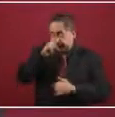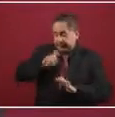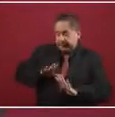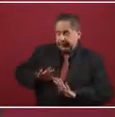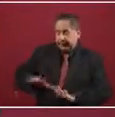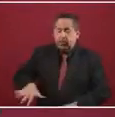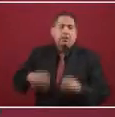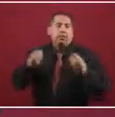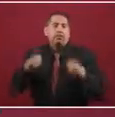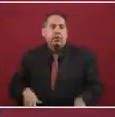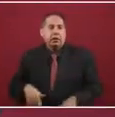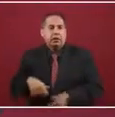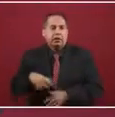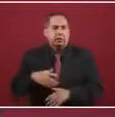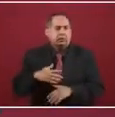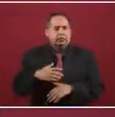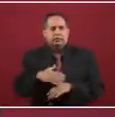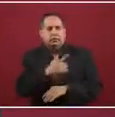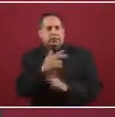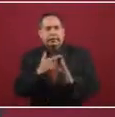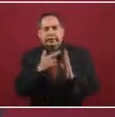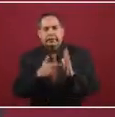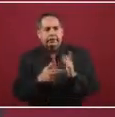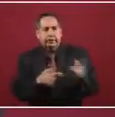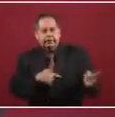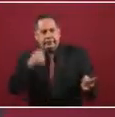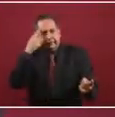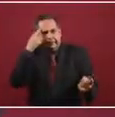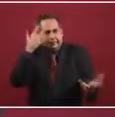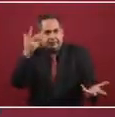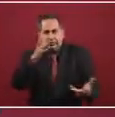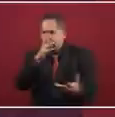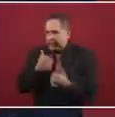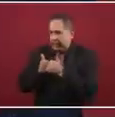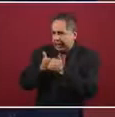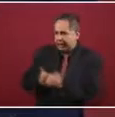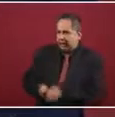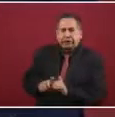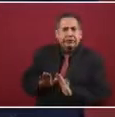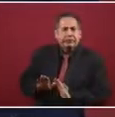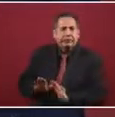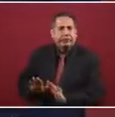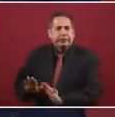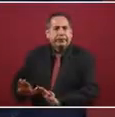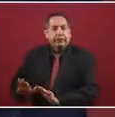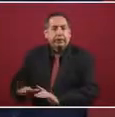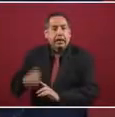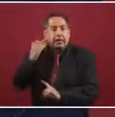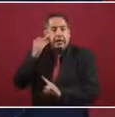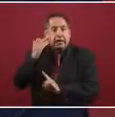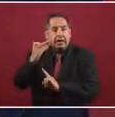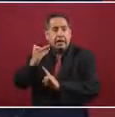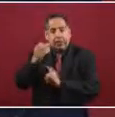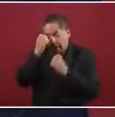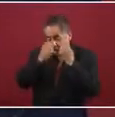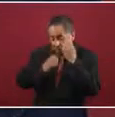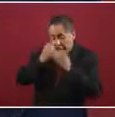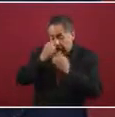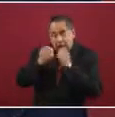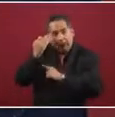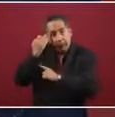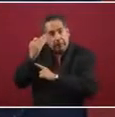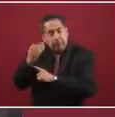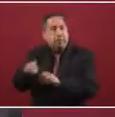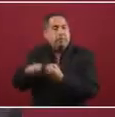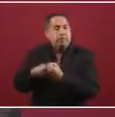esto va más allá del sentido común, de la lógica, de lo que es justo o puede ser admitido, y se lo hicimos saber porque le